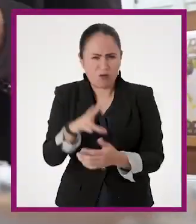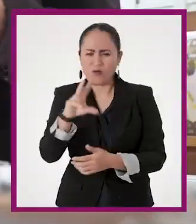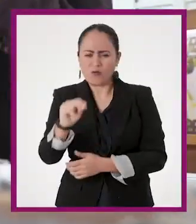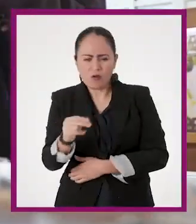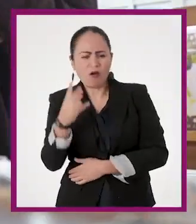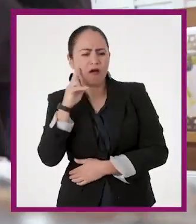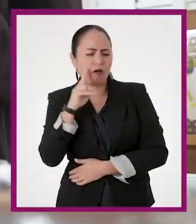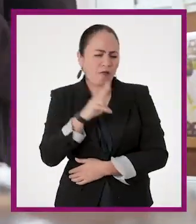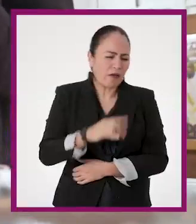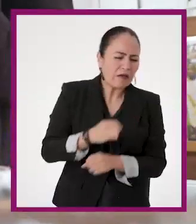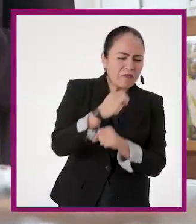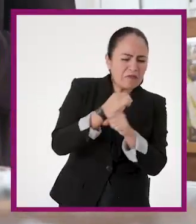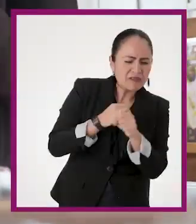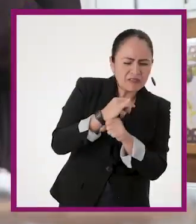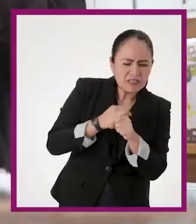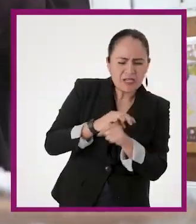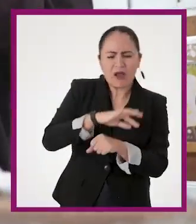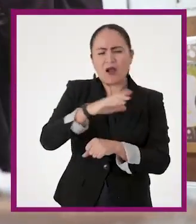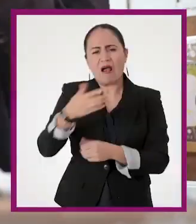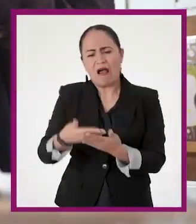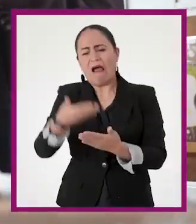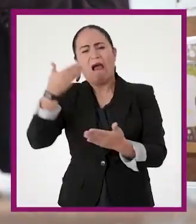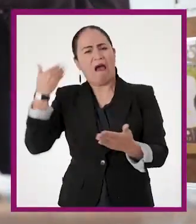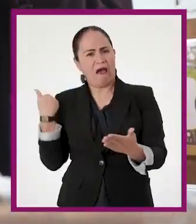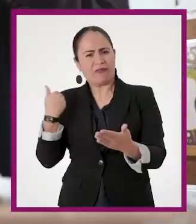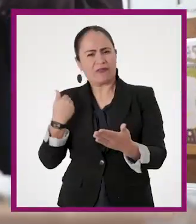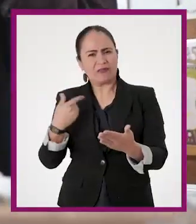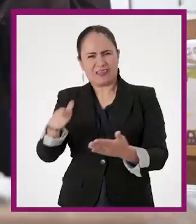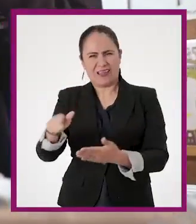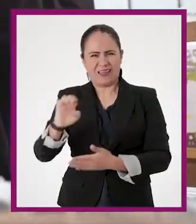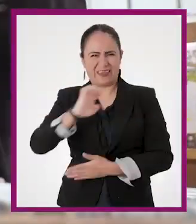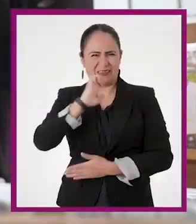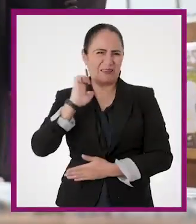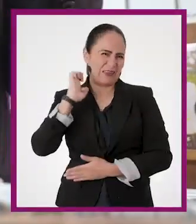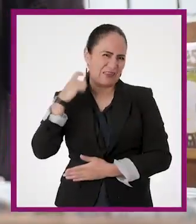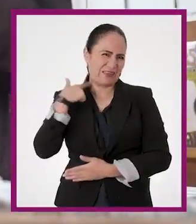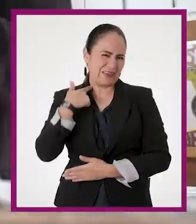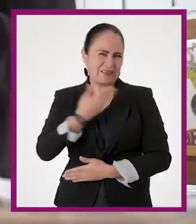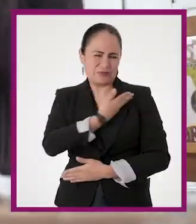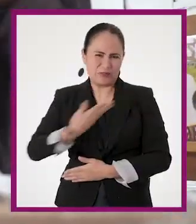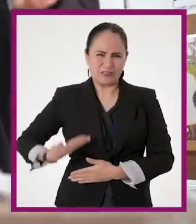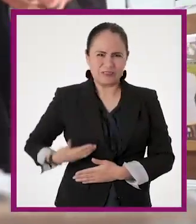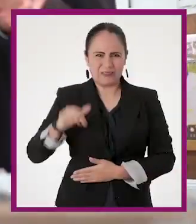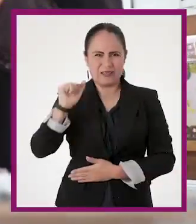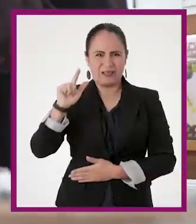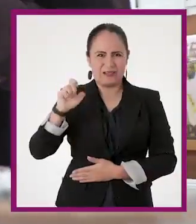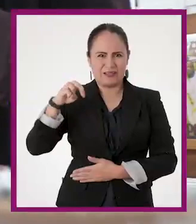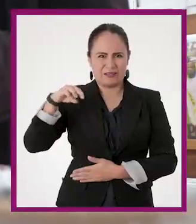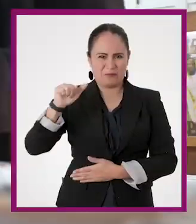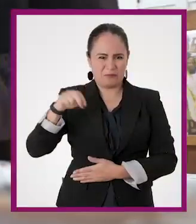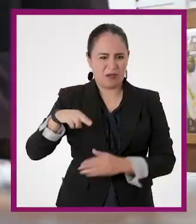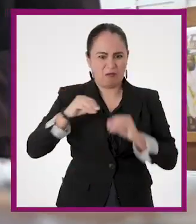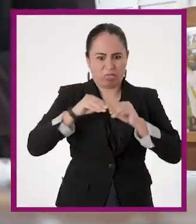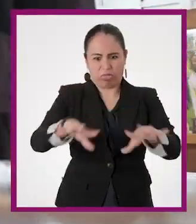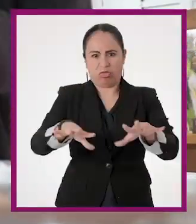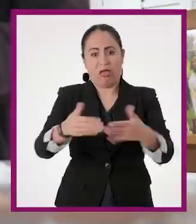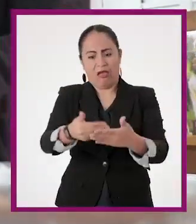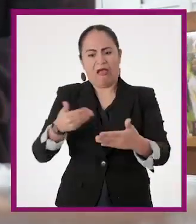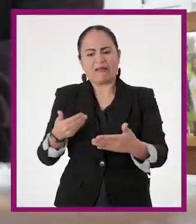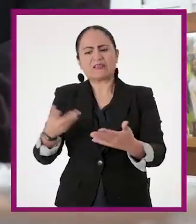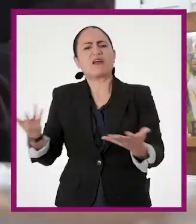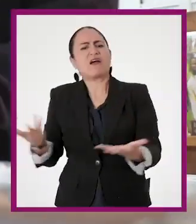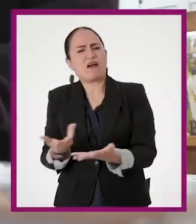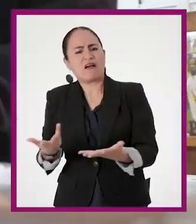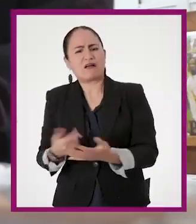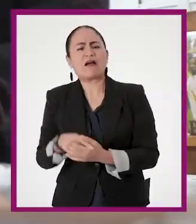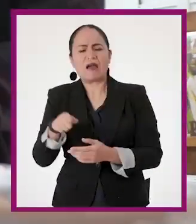explorar qué otro son jarocho había, qué había antes de que Alemán hubiera difundido al máximo ese sonido con el arpa, y